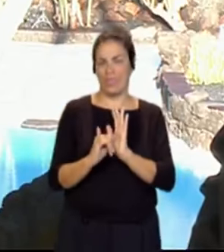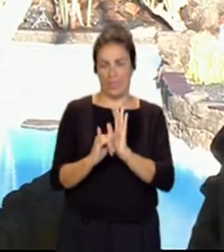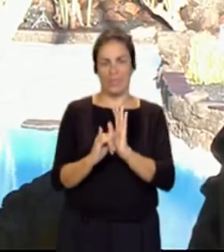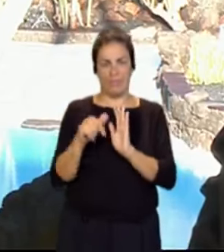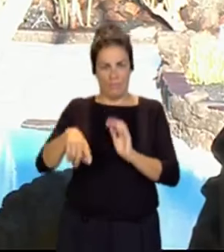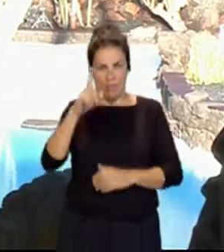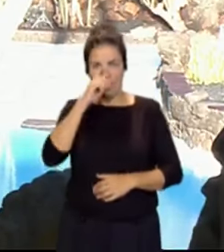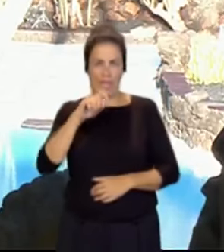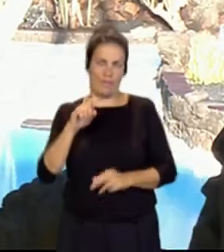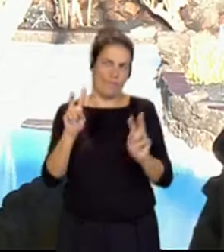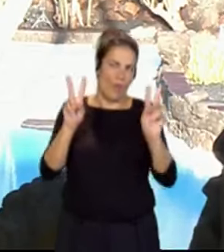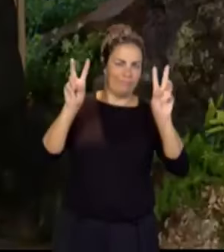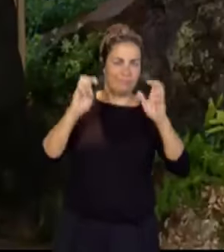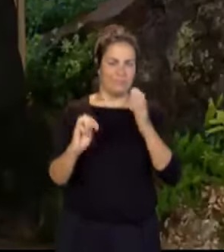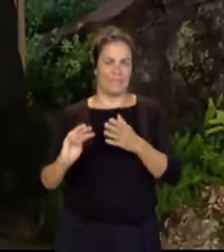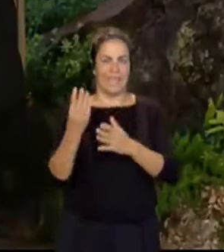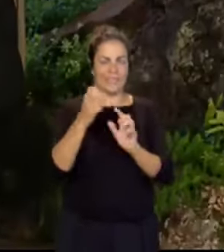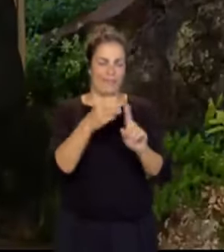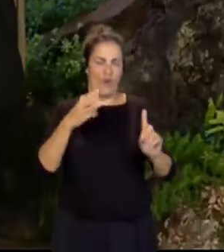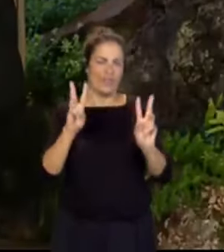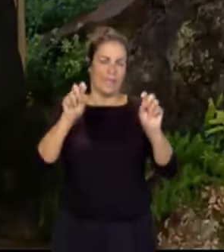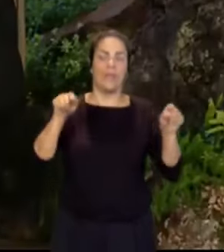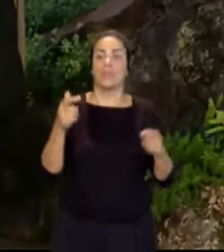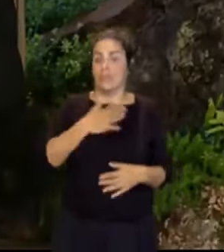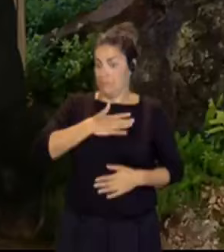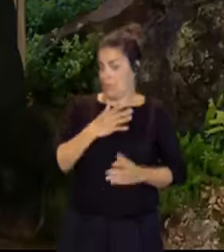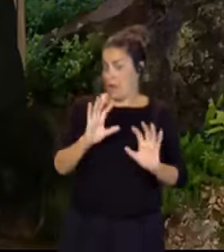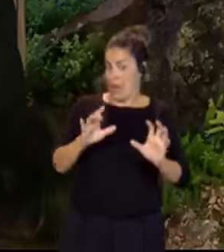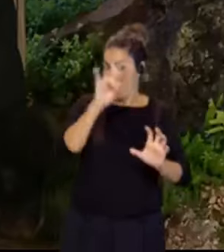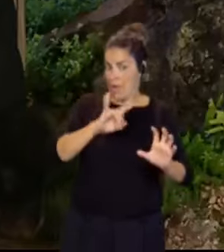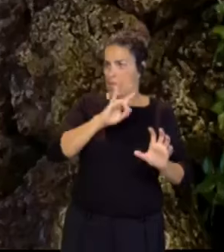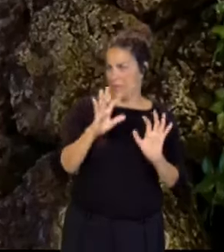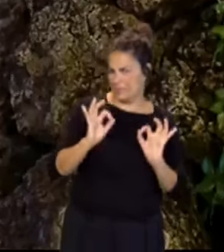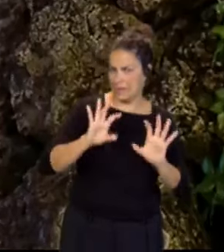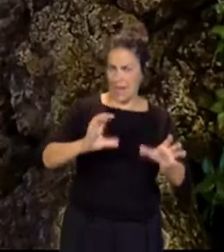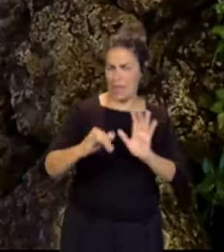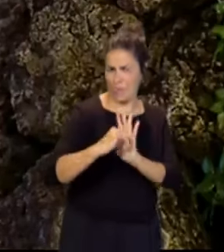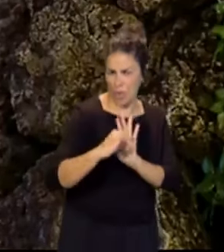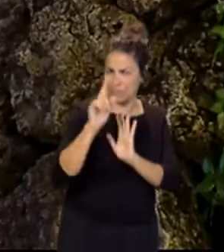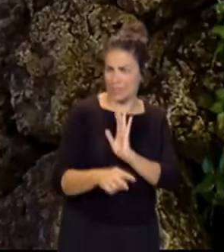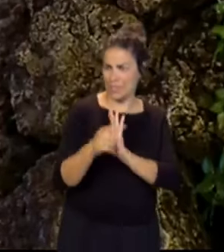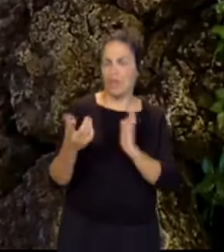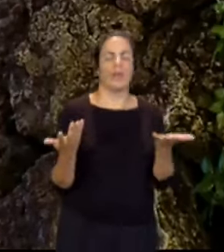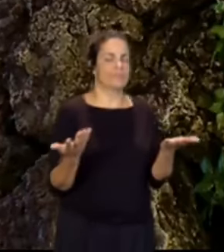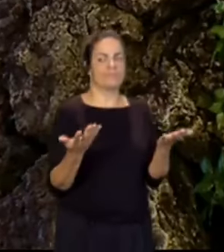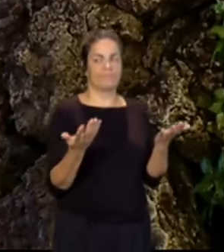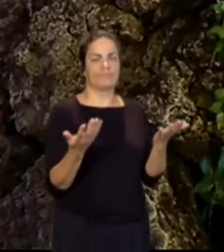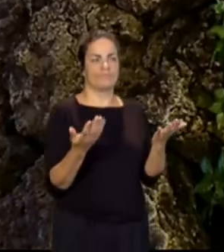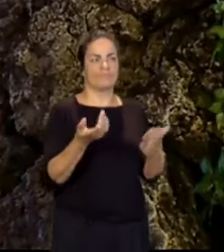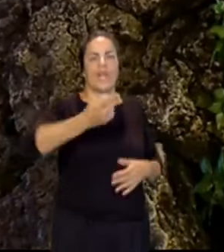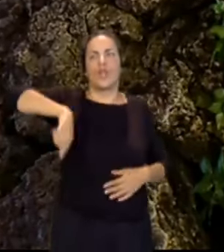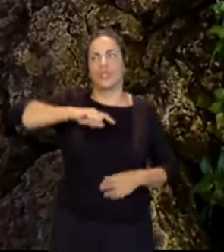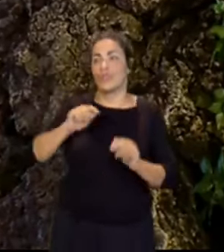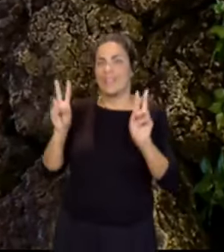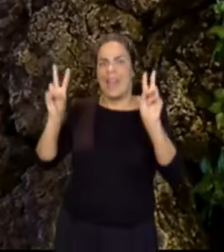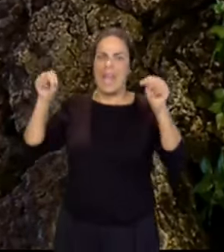si algo tenemos que decir de nuestra radio de canaries radio Es una radio próxima No la verdad que es una es el lema que más nos gusta decir no